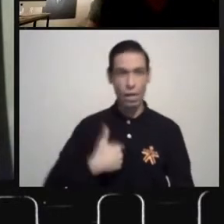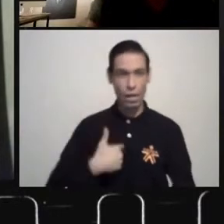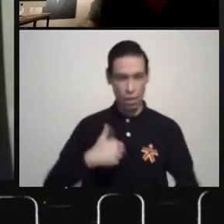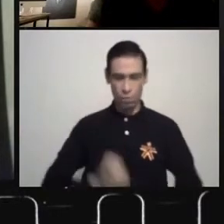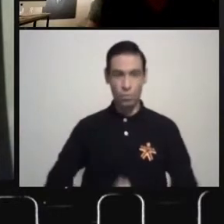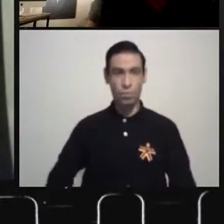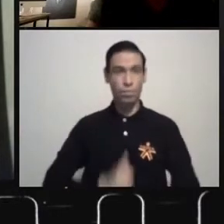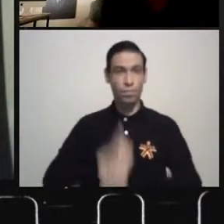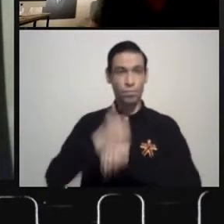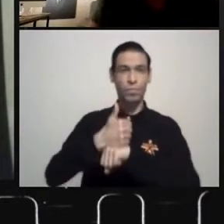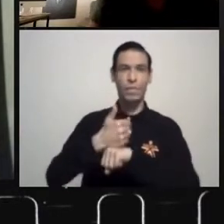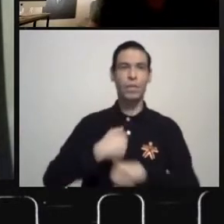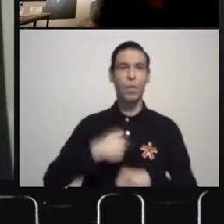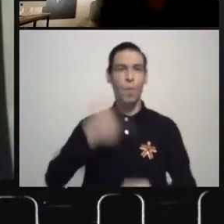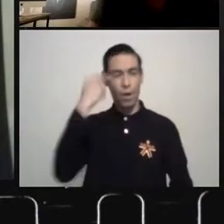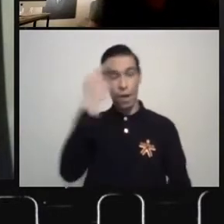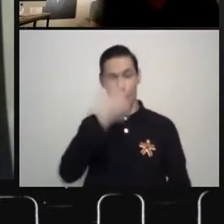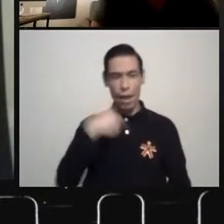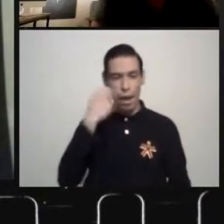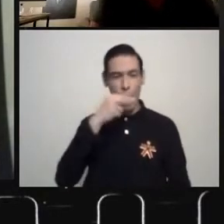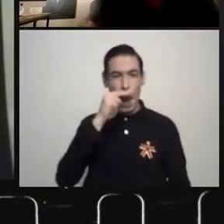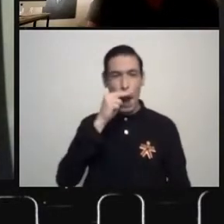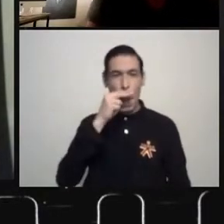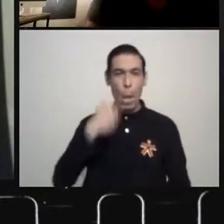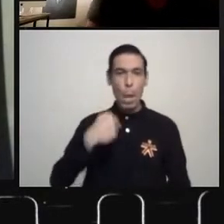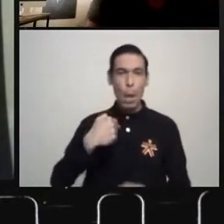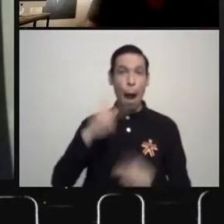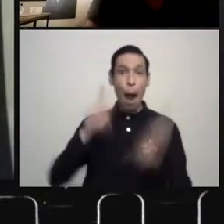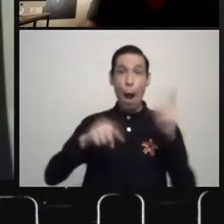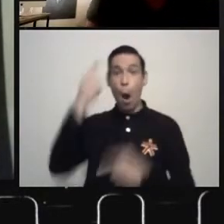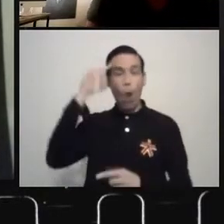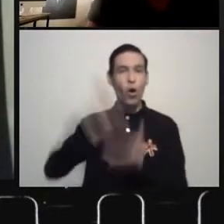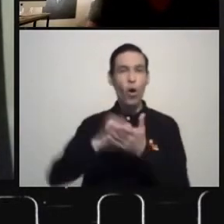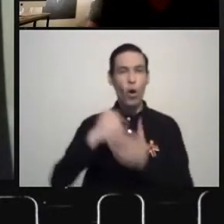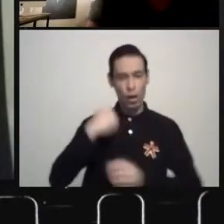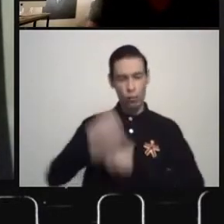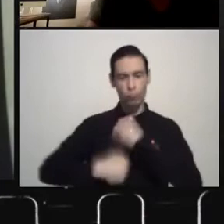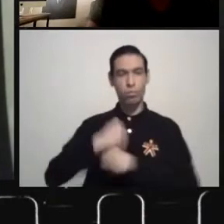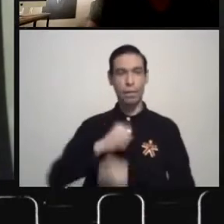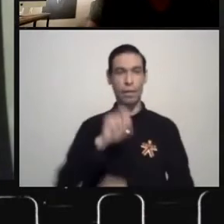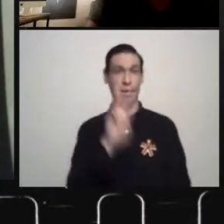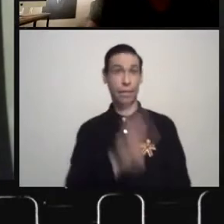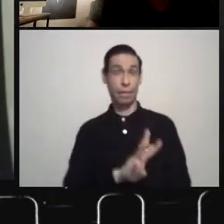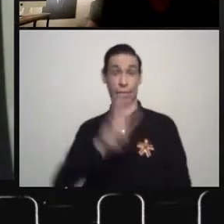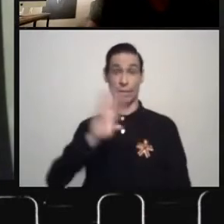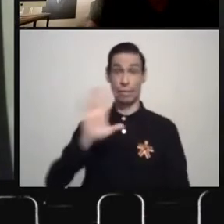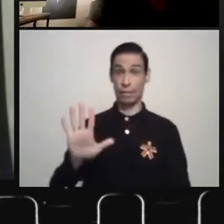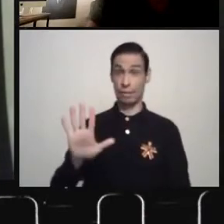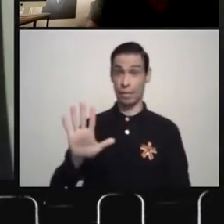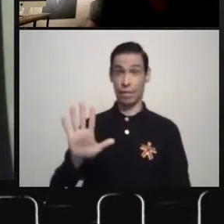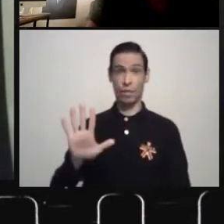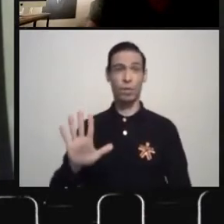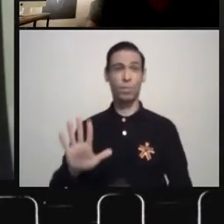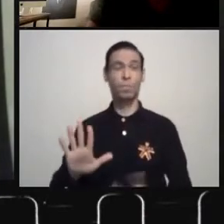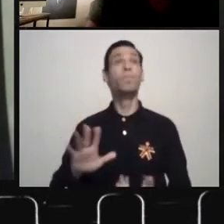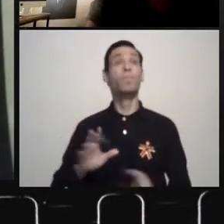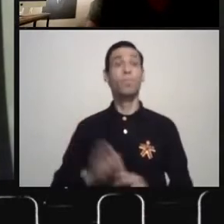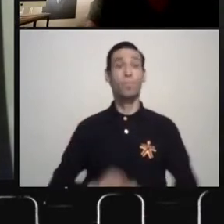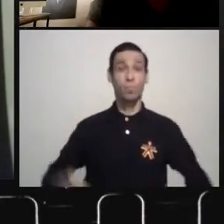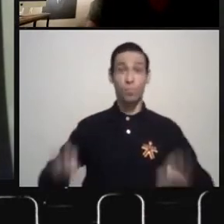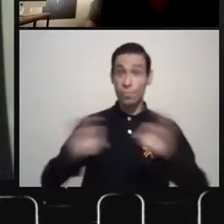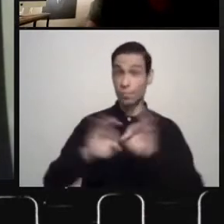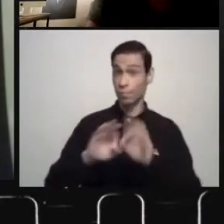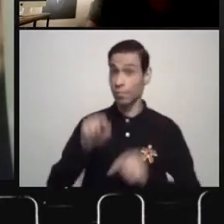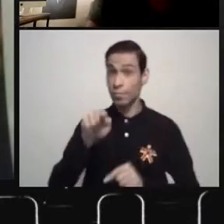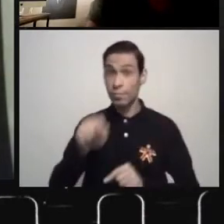tengo 35 años. Entonces, obviamente... es muy importante que el actor y las actrices confíen en